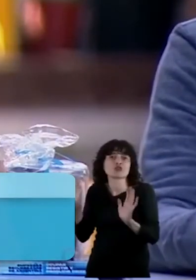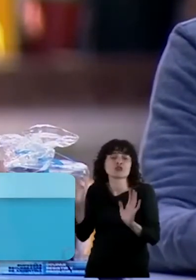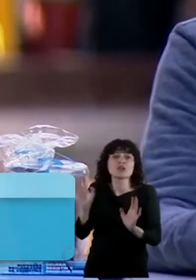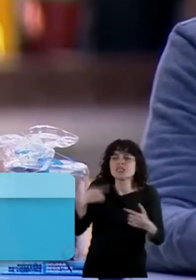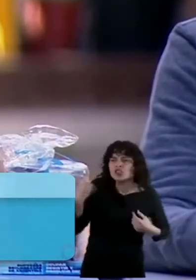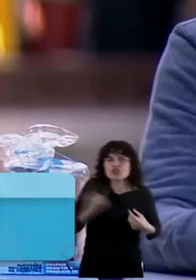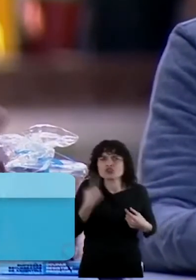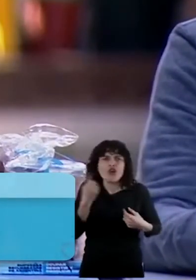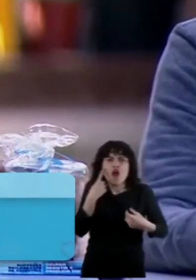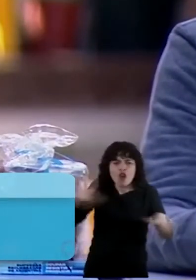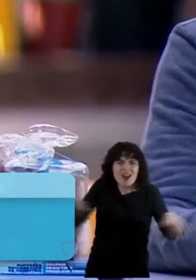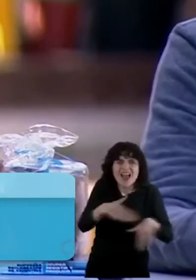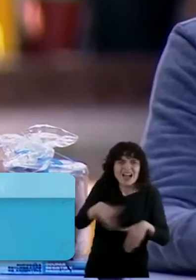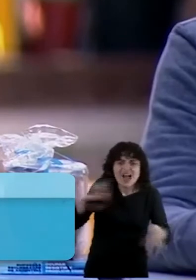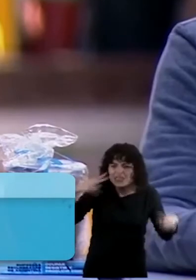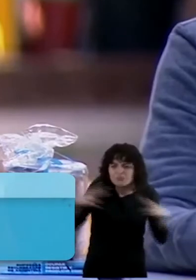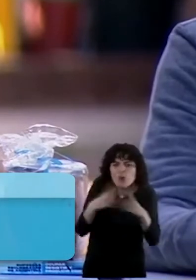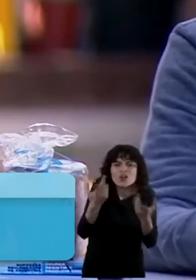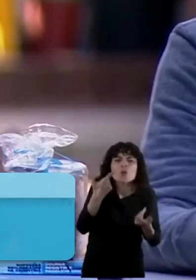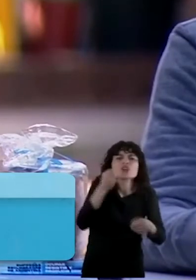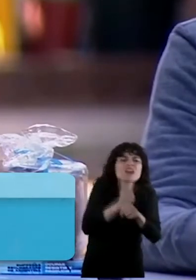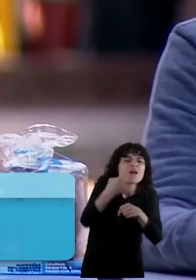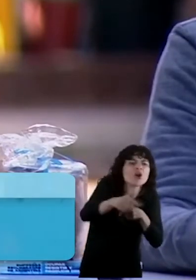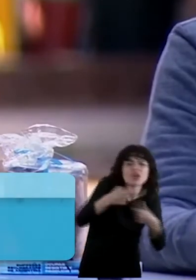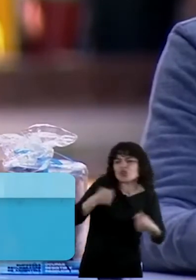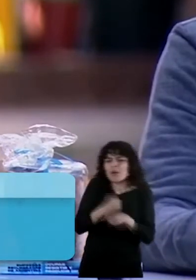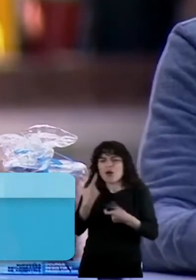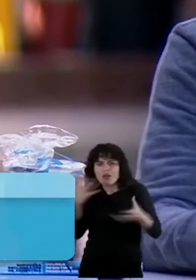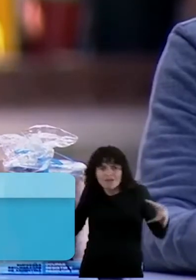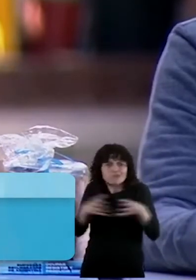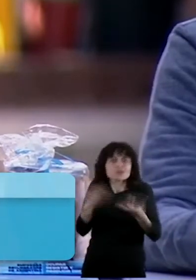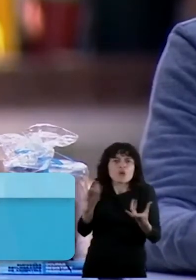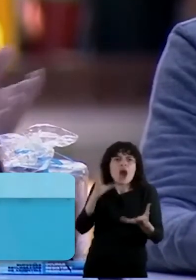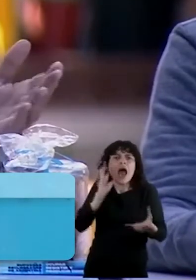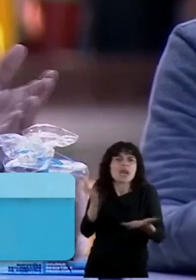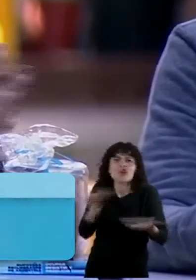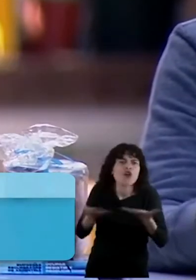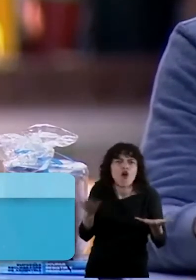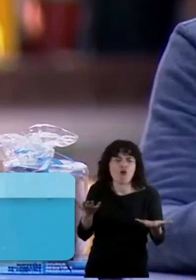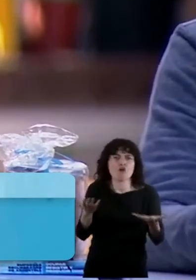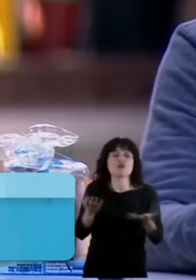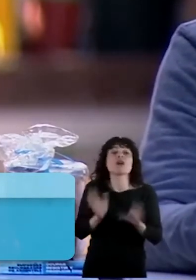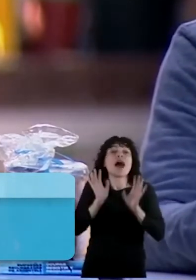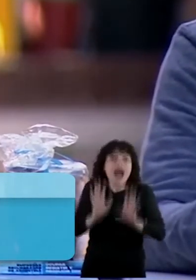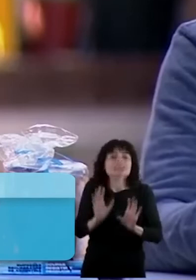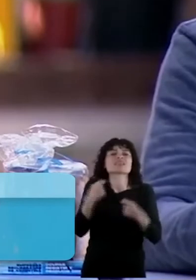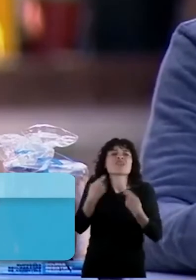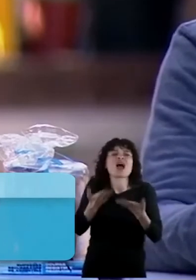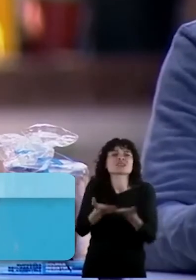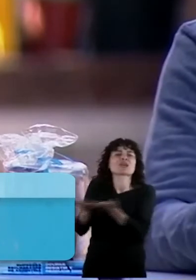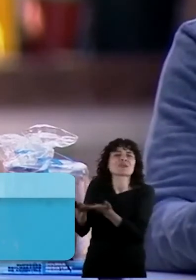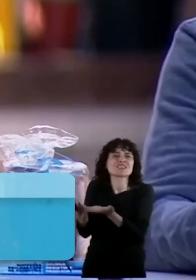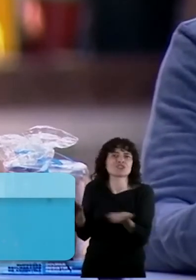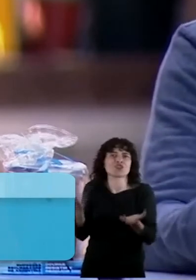y ofrecían sus servicios para la construcción, para llevar adelante obra pública, para prestar los servicios